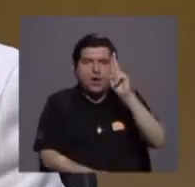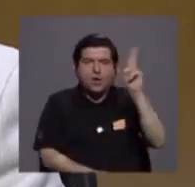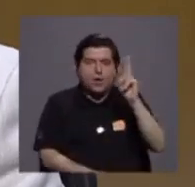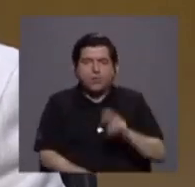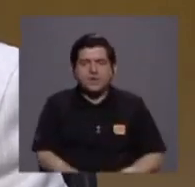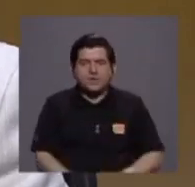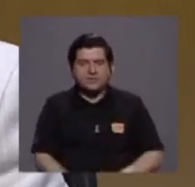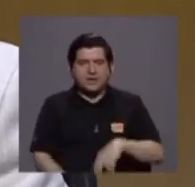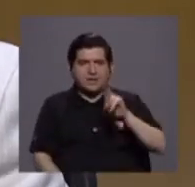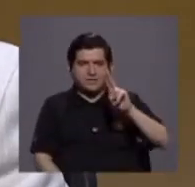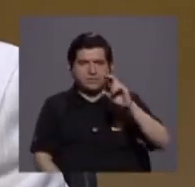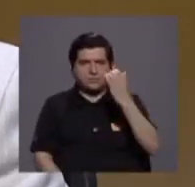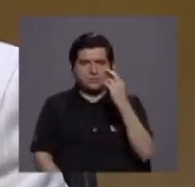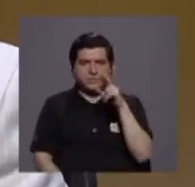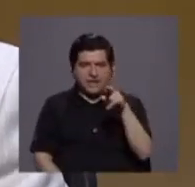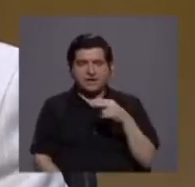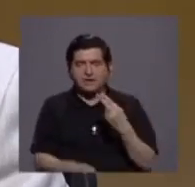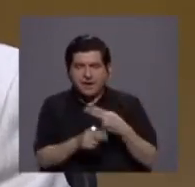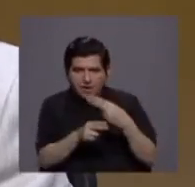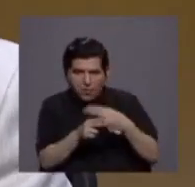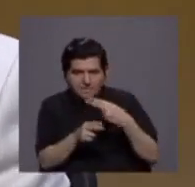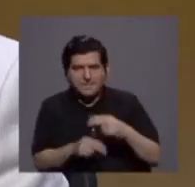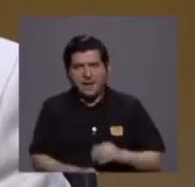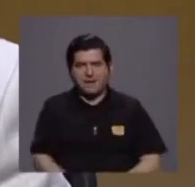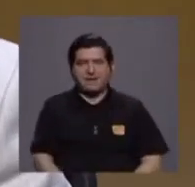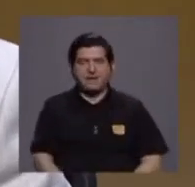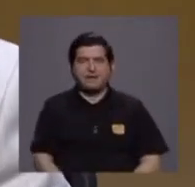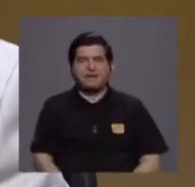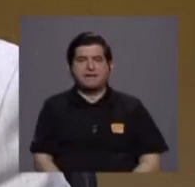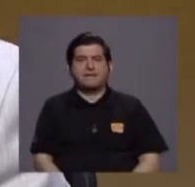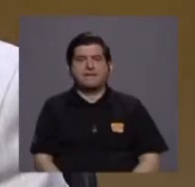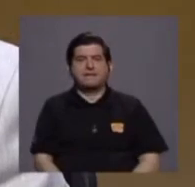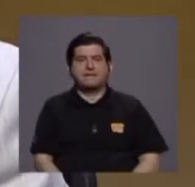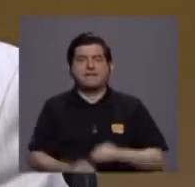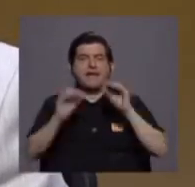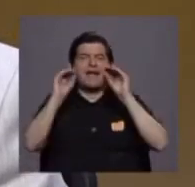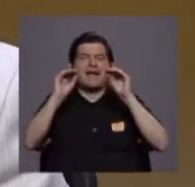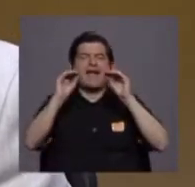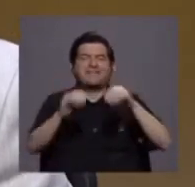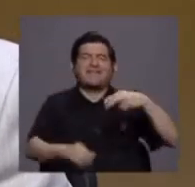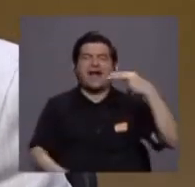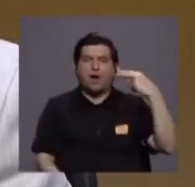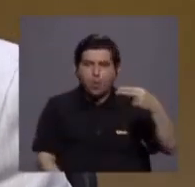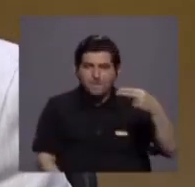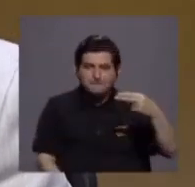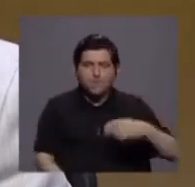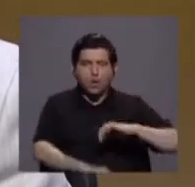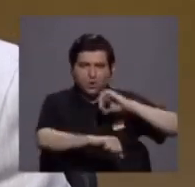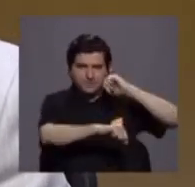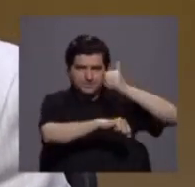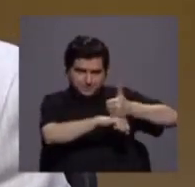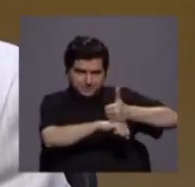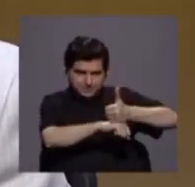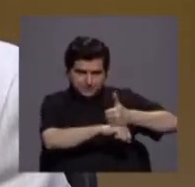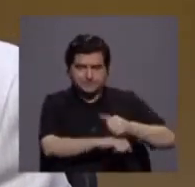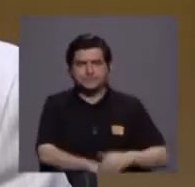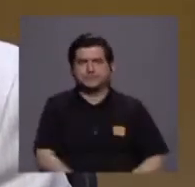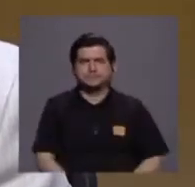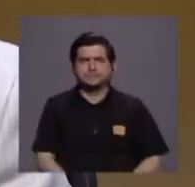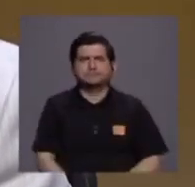la UCR le nomine. La cátedra Humboldt, en muy pocas palabras, fue instituida